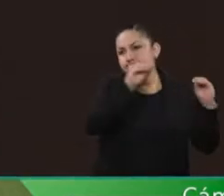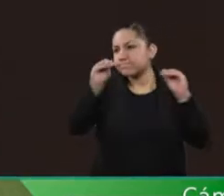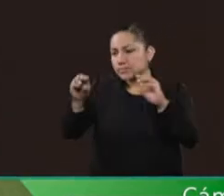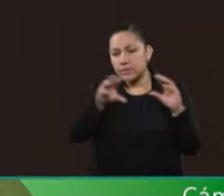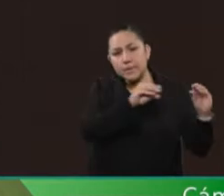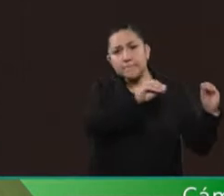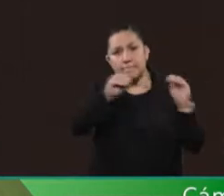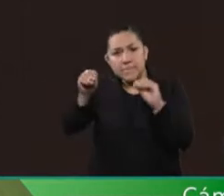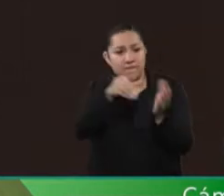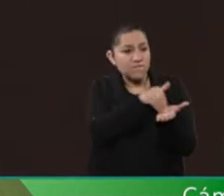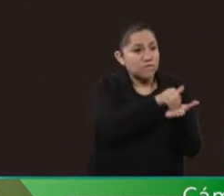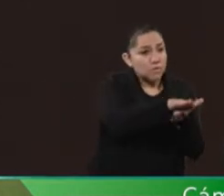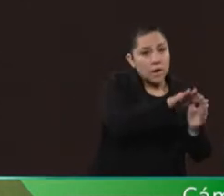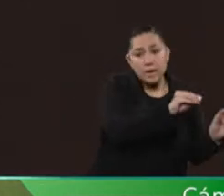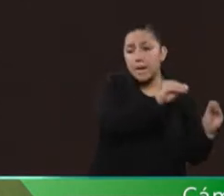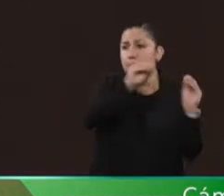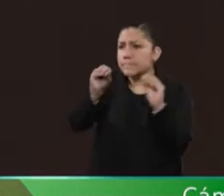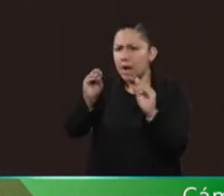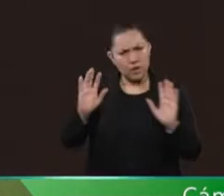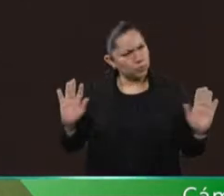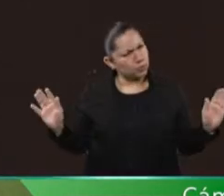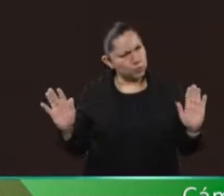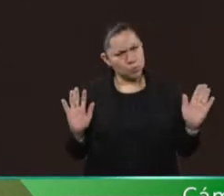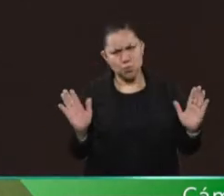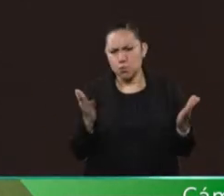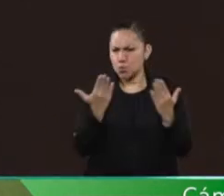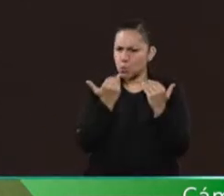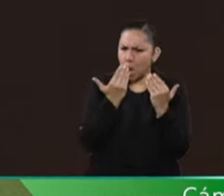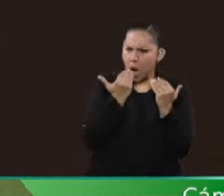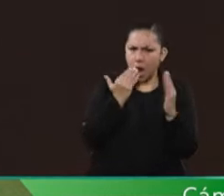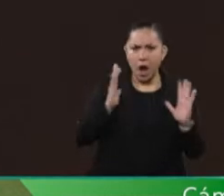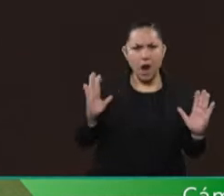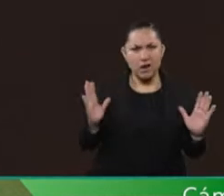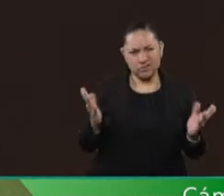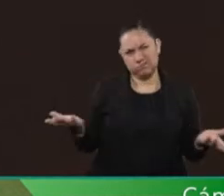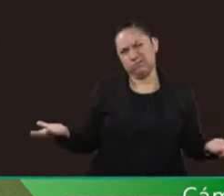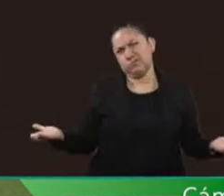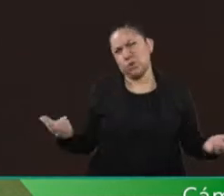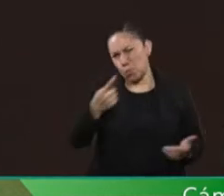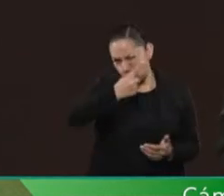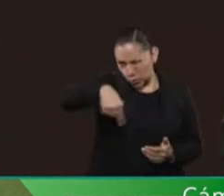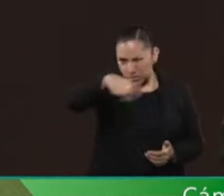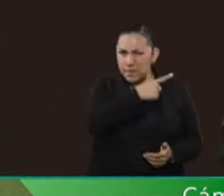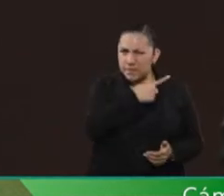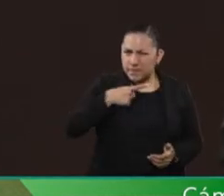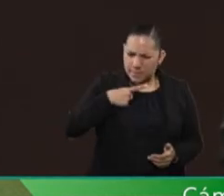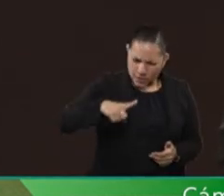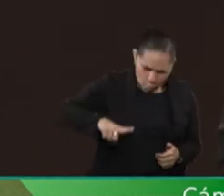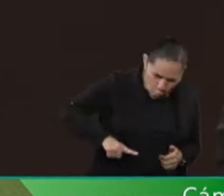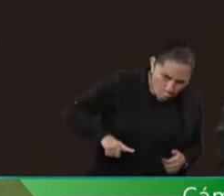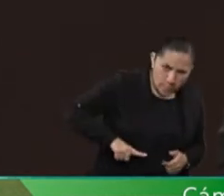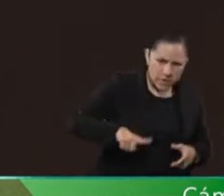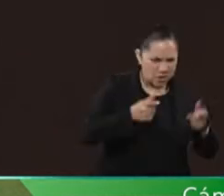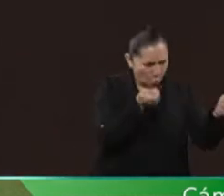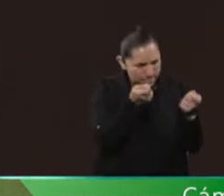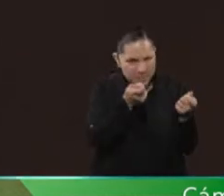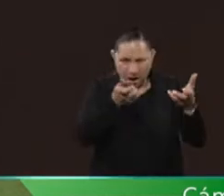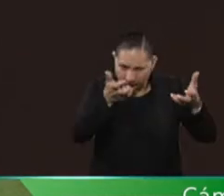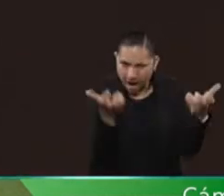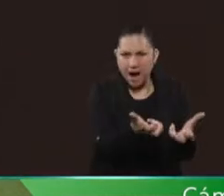existen pónganse a gobernar dejen de crear problemas concluye diputado y caos